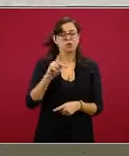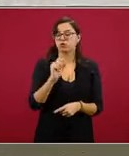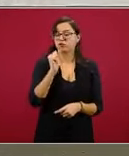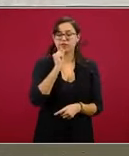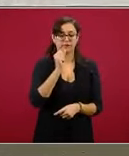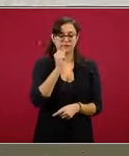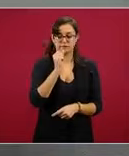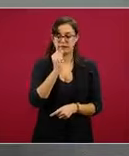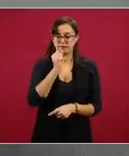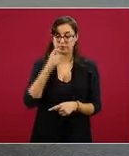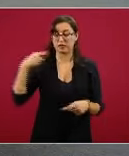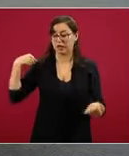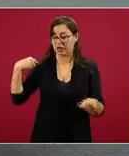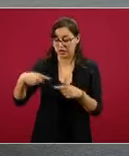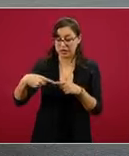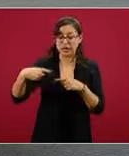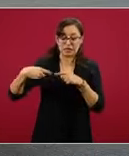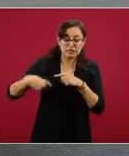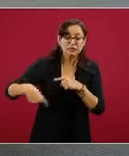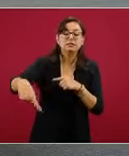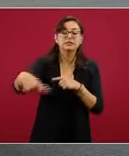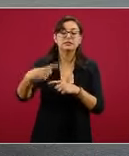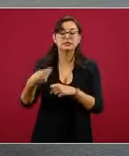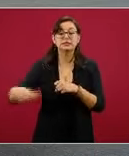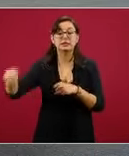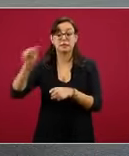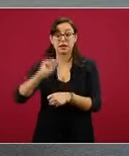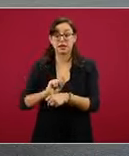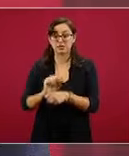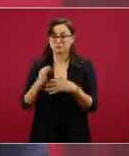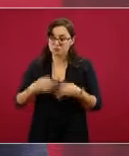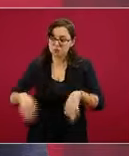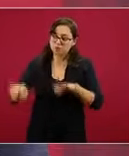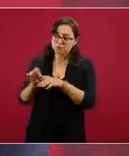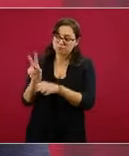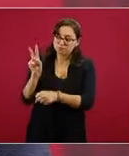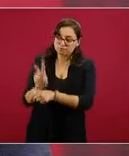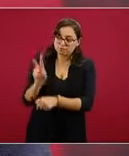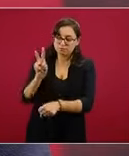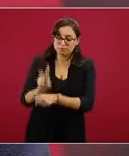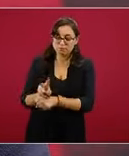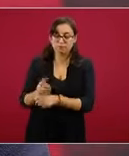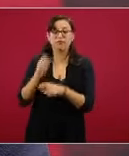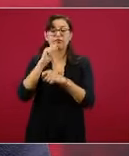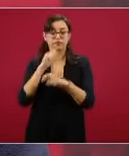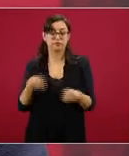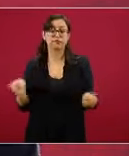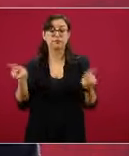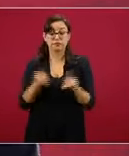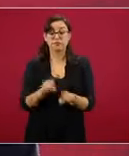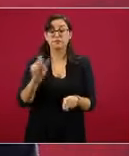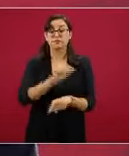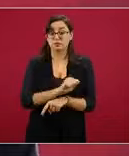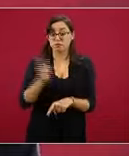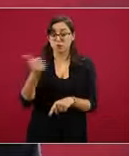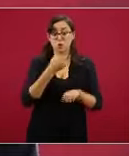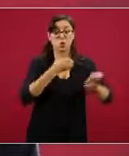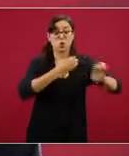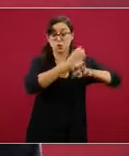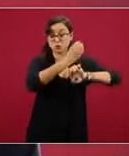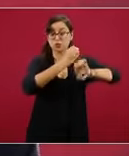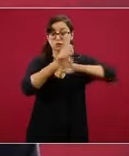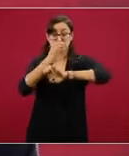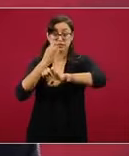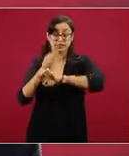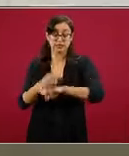entonces en esta semana precisamente es una semana en la que podremos estar viendo esos cambios, así también como algunas otras entidades que